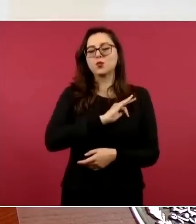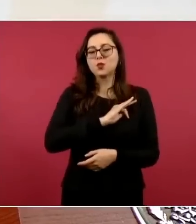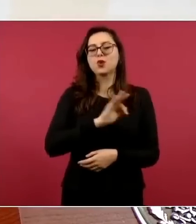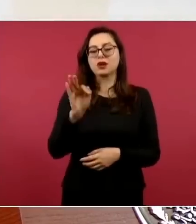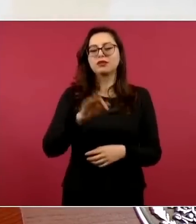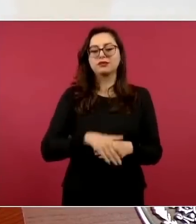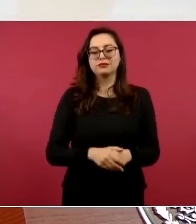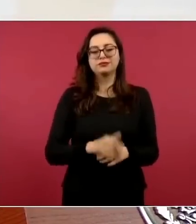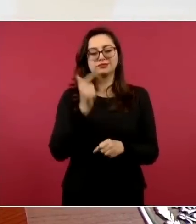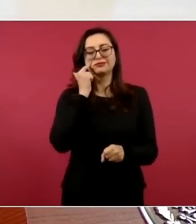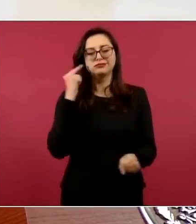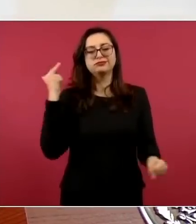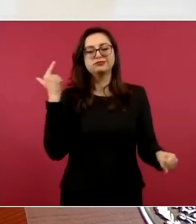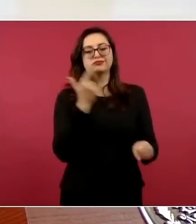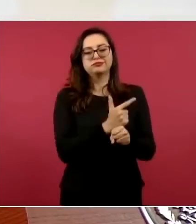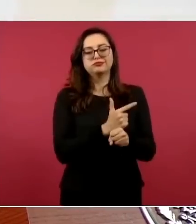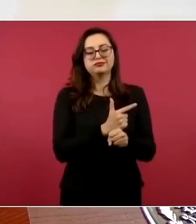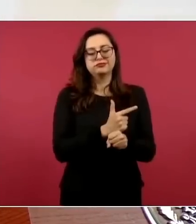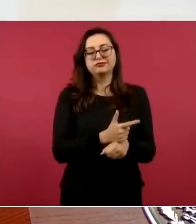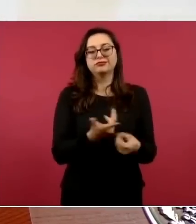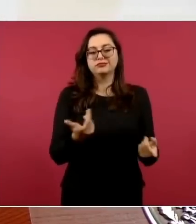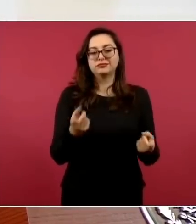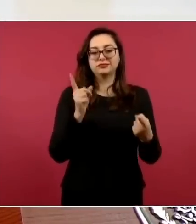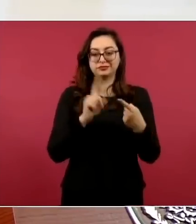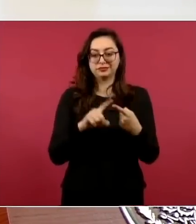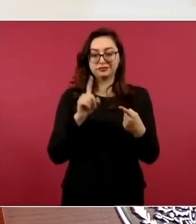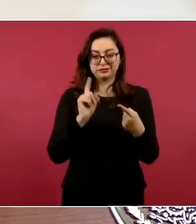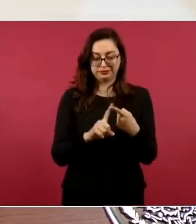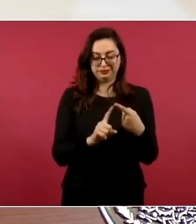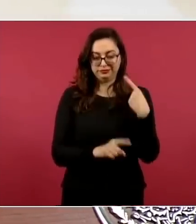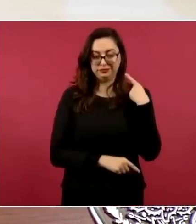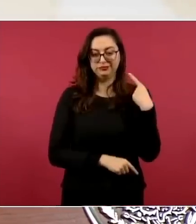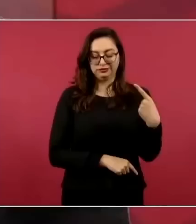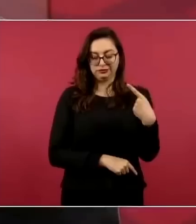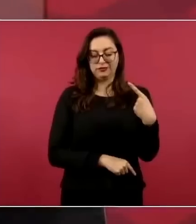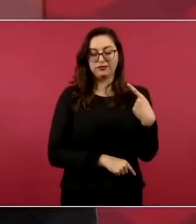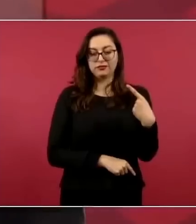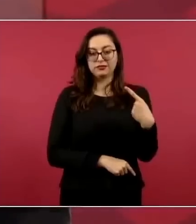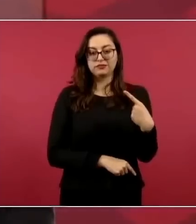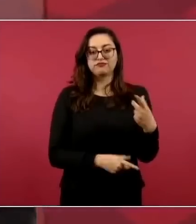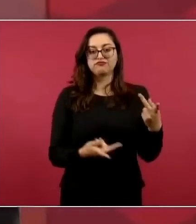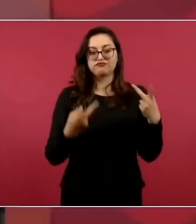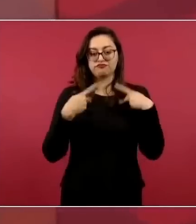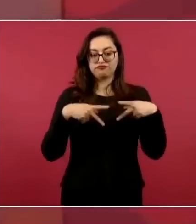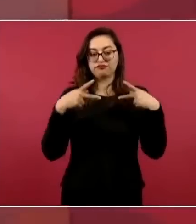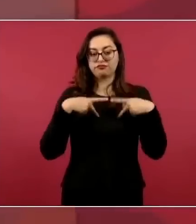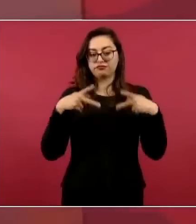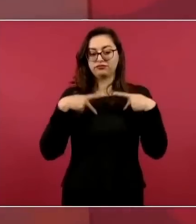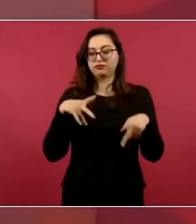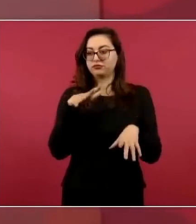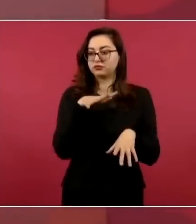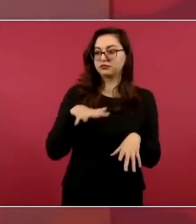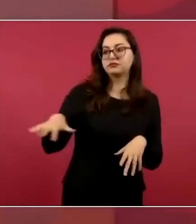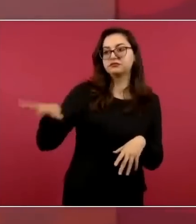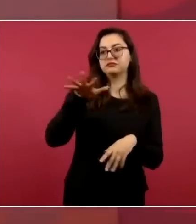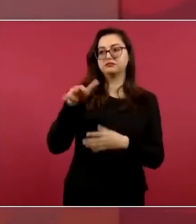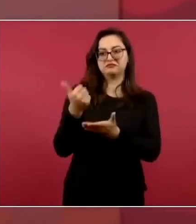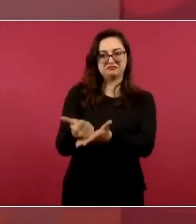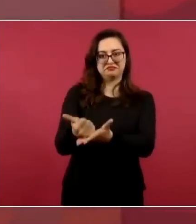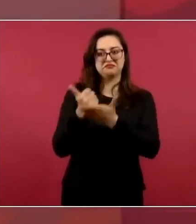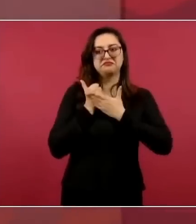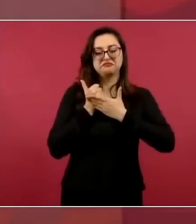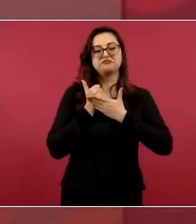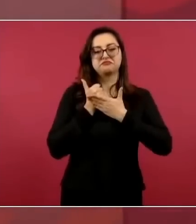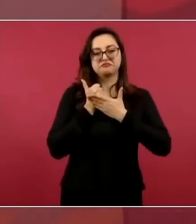conocer la verdad? Por 2 razones. Primero, porque hay mucha gente que está con nuestro movimiento y que nos va a ayudar